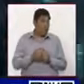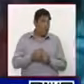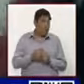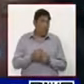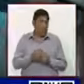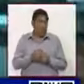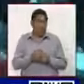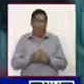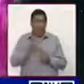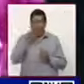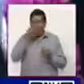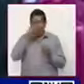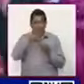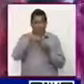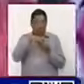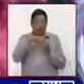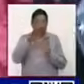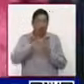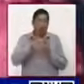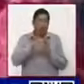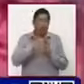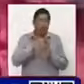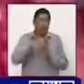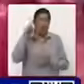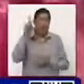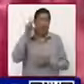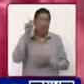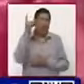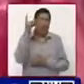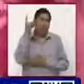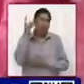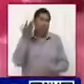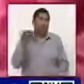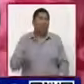De brujita. Mira, Raquel, este es el más económico. El de 20 bolivianos.